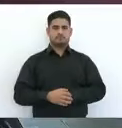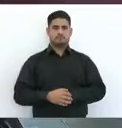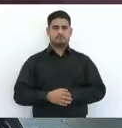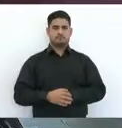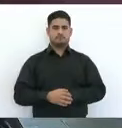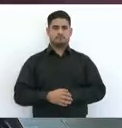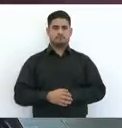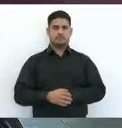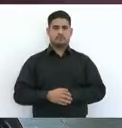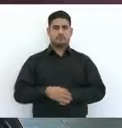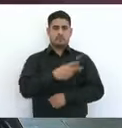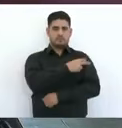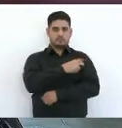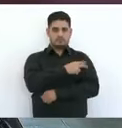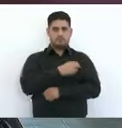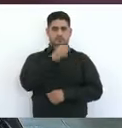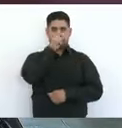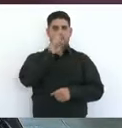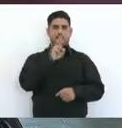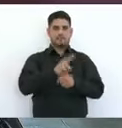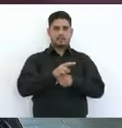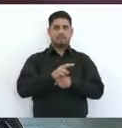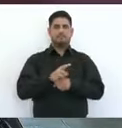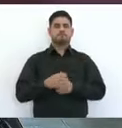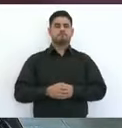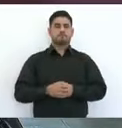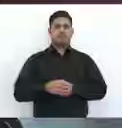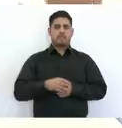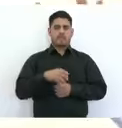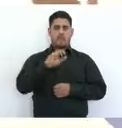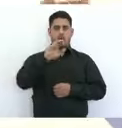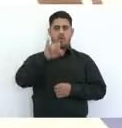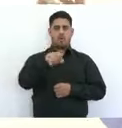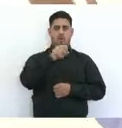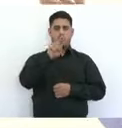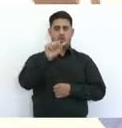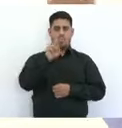Subsecretario de Hacienda y Crédito Público, Juan Pablo Devoton Falcón.